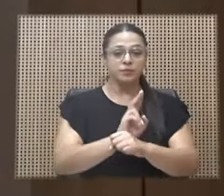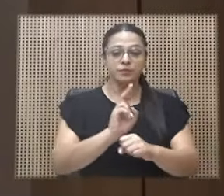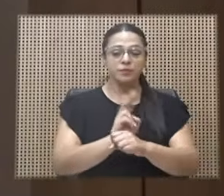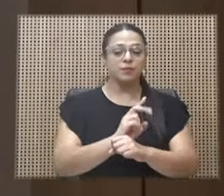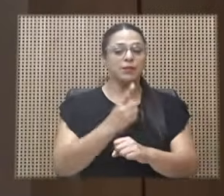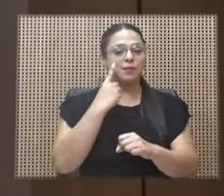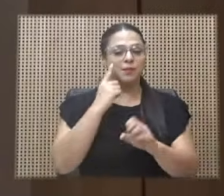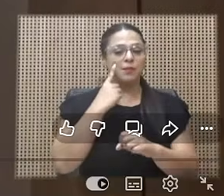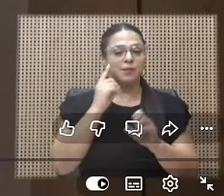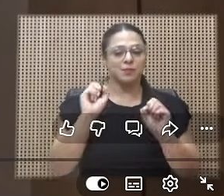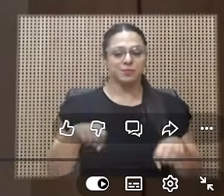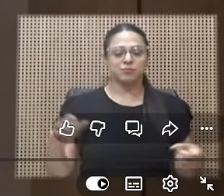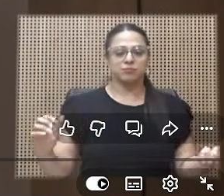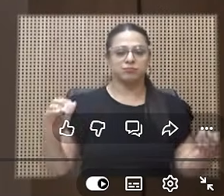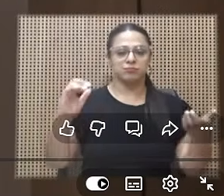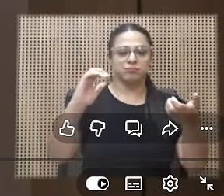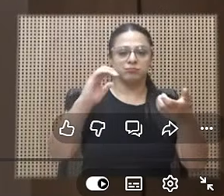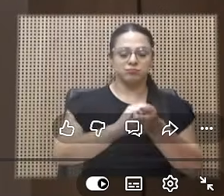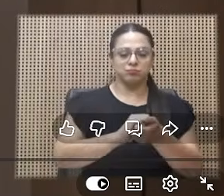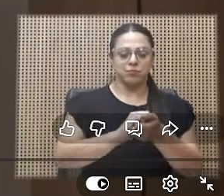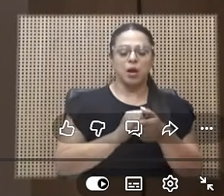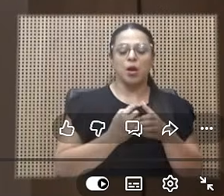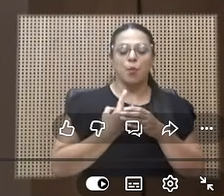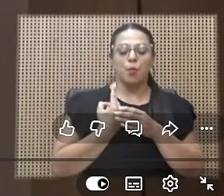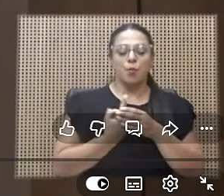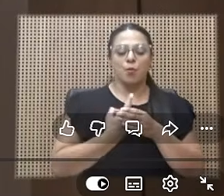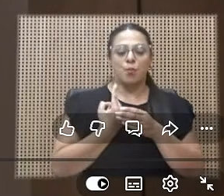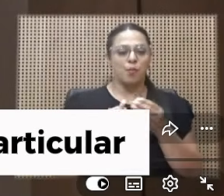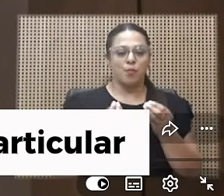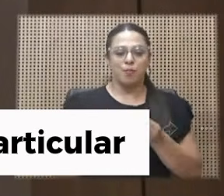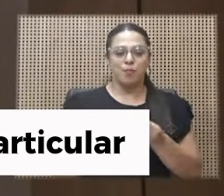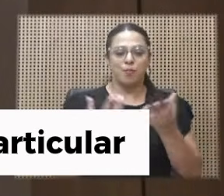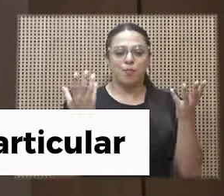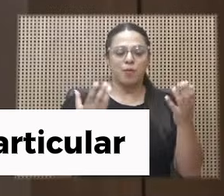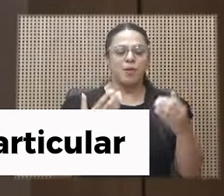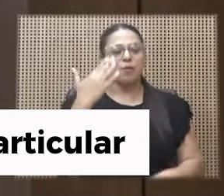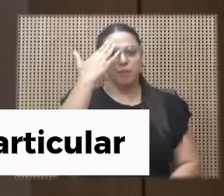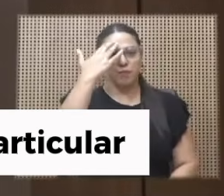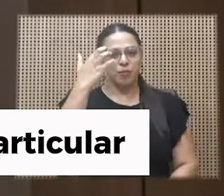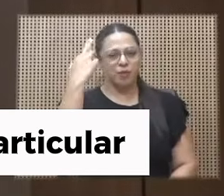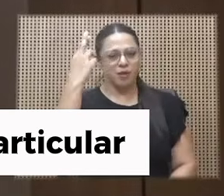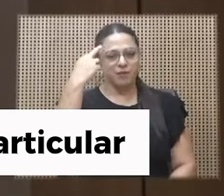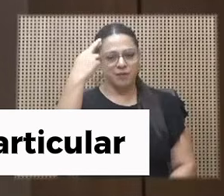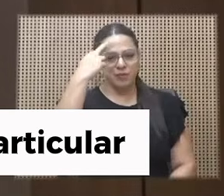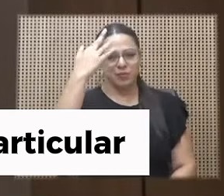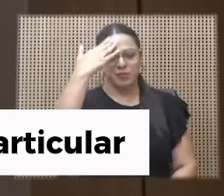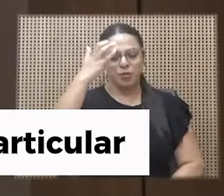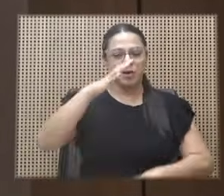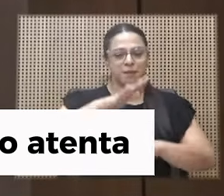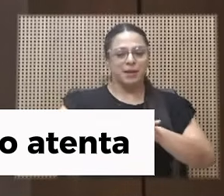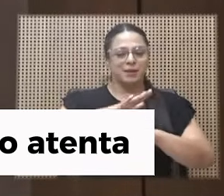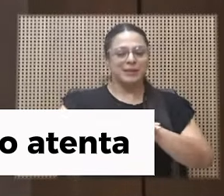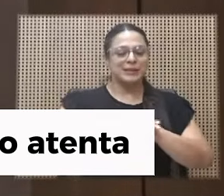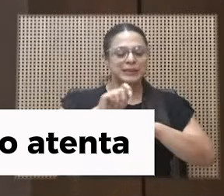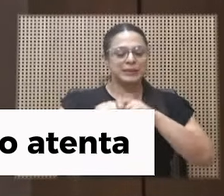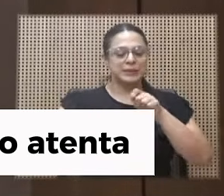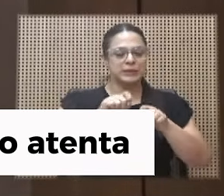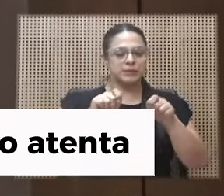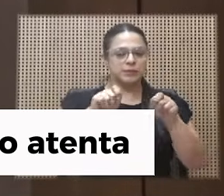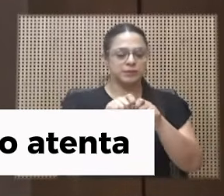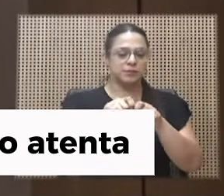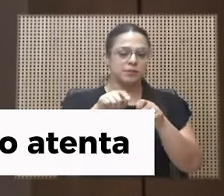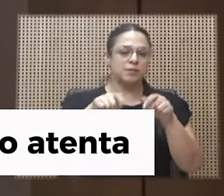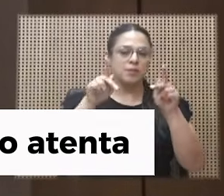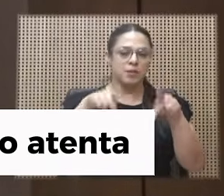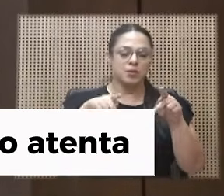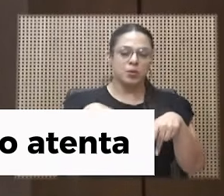para aliarse en monopolios públicos, porque eso implicaría permitirle a un particular participar en un